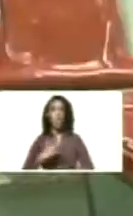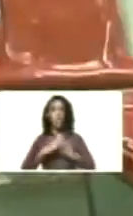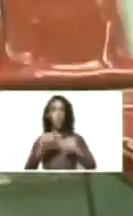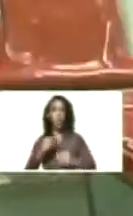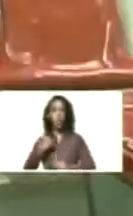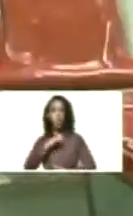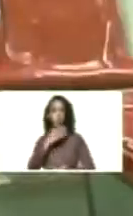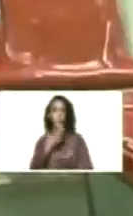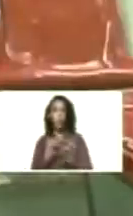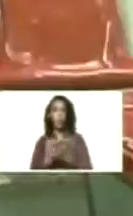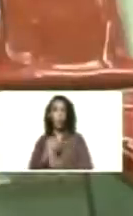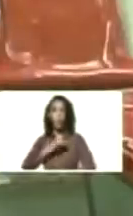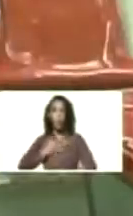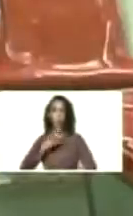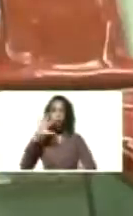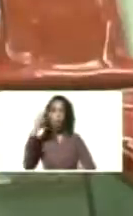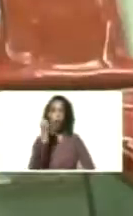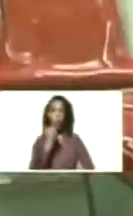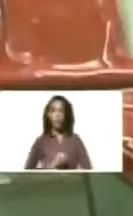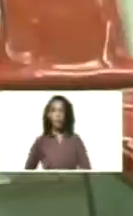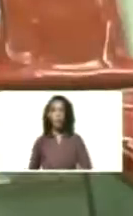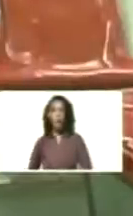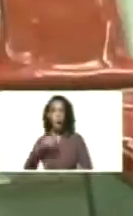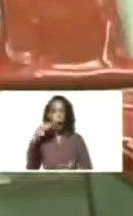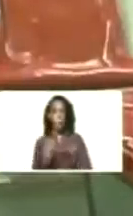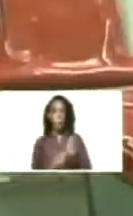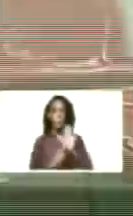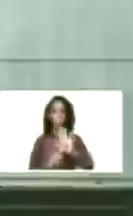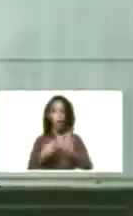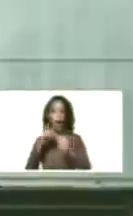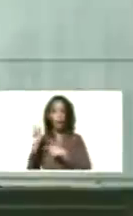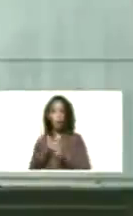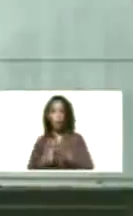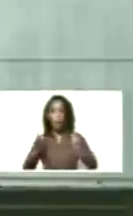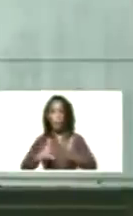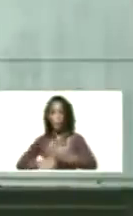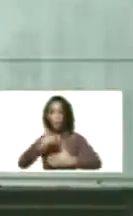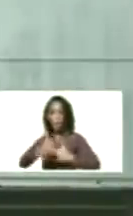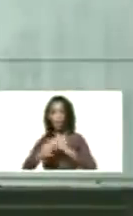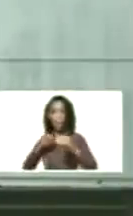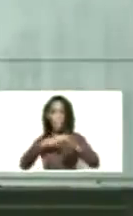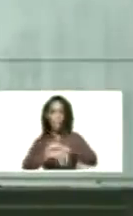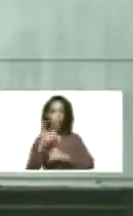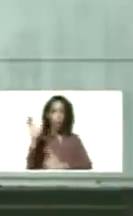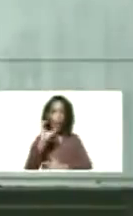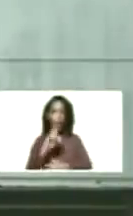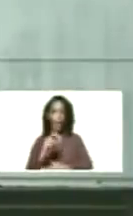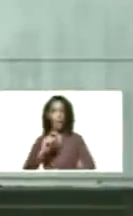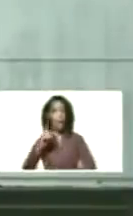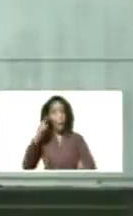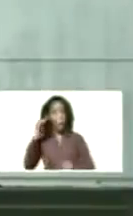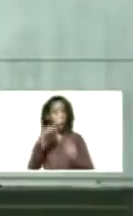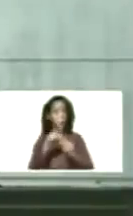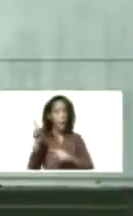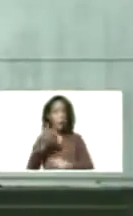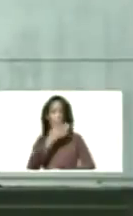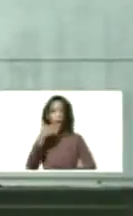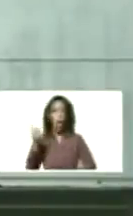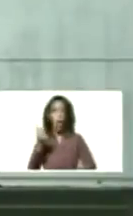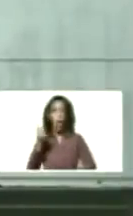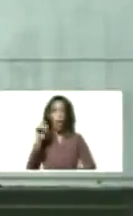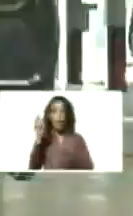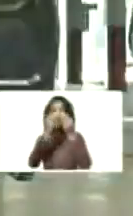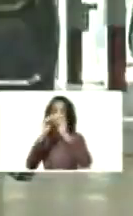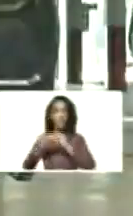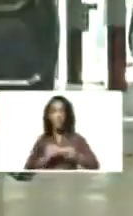proponemos lo podemos lograr. A muestra de esto, nuestro gran proyecto Tren Caracas. que tiene por objeto mejorar el confort y